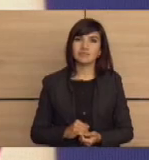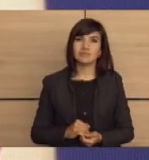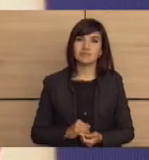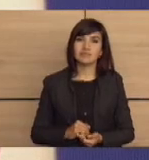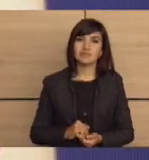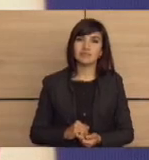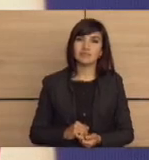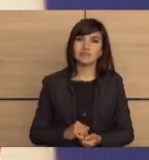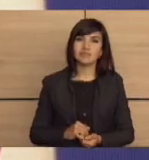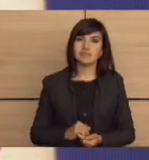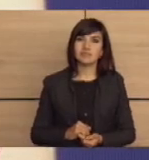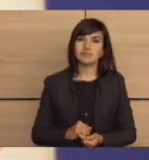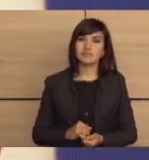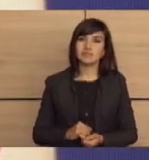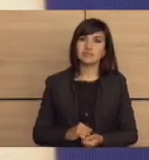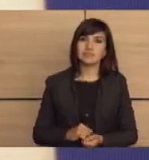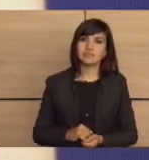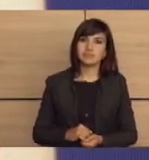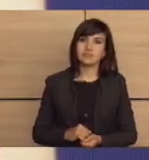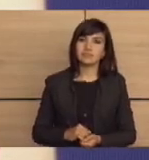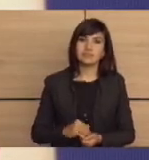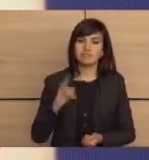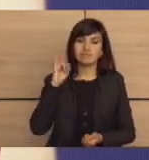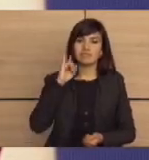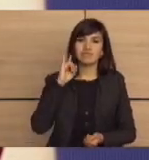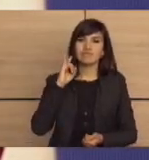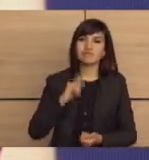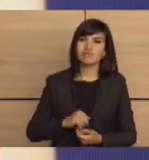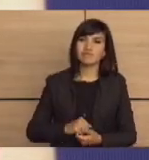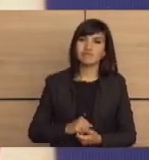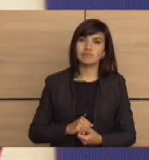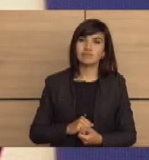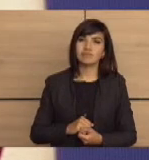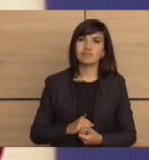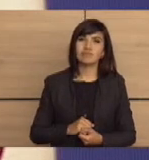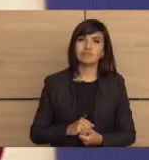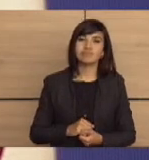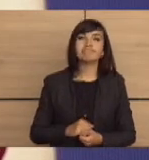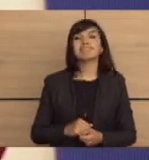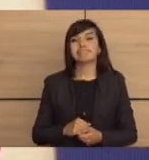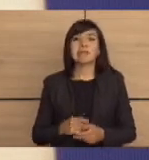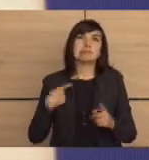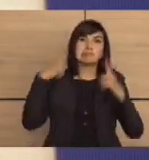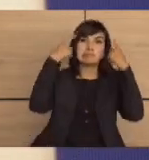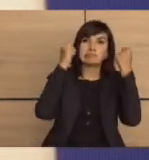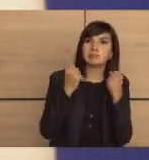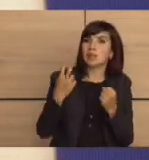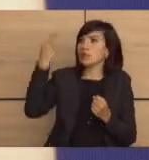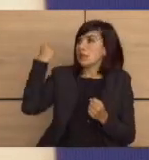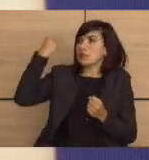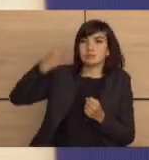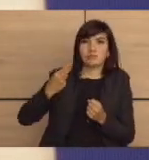historia sea el espacio de una narrativa heroica. No porque tenga nada contra los héroes son